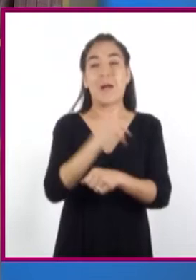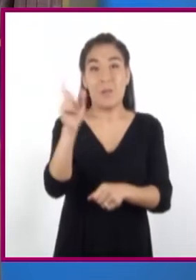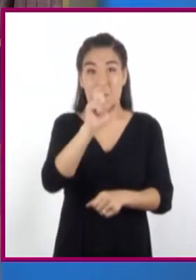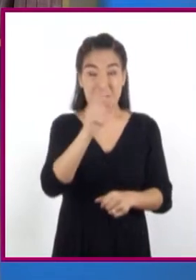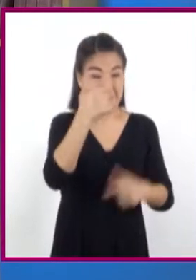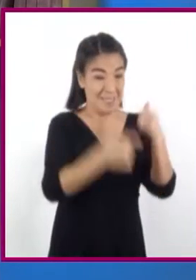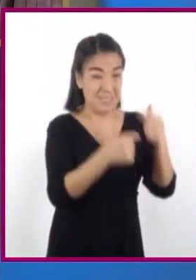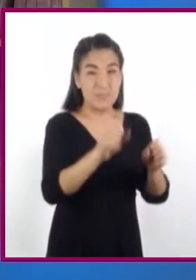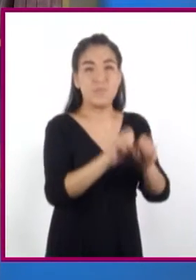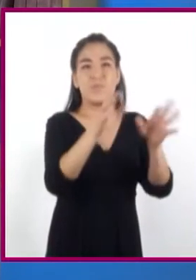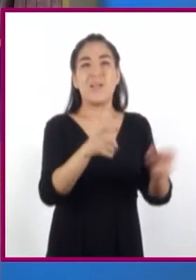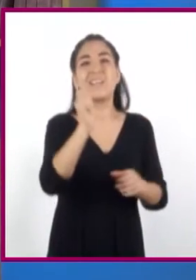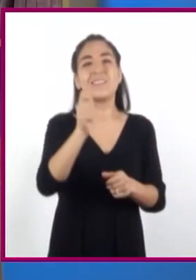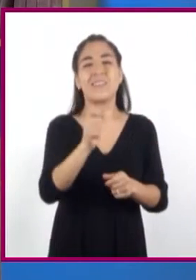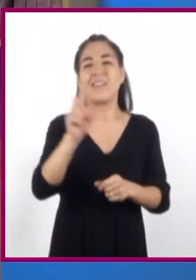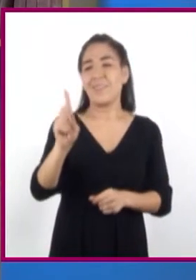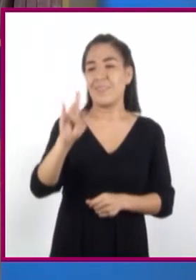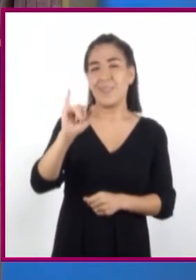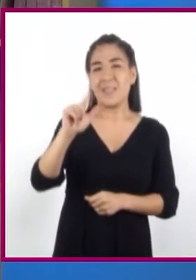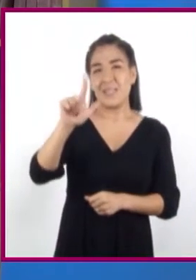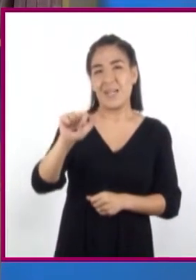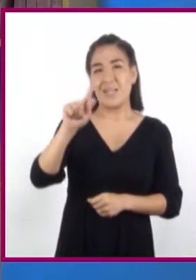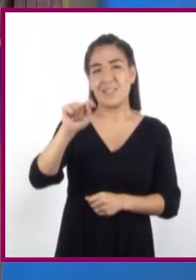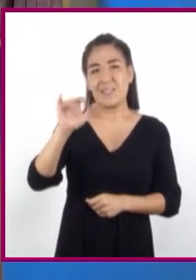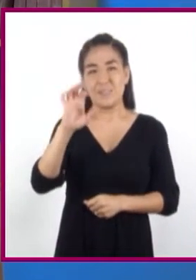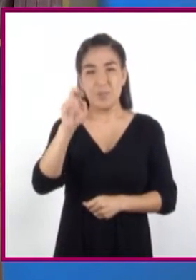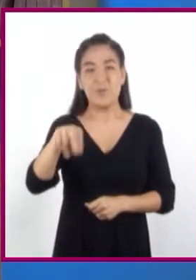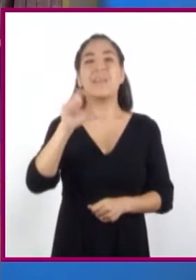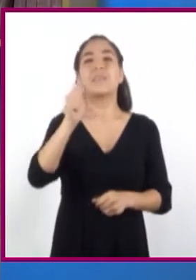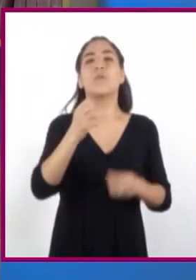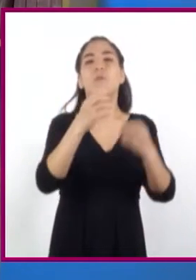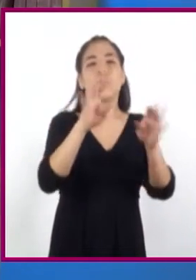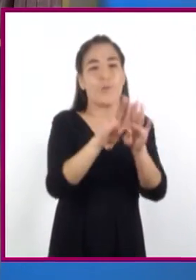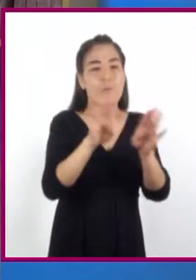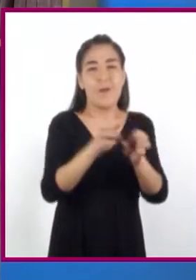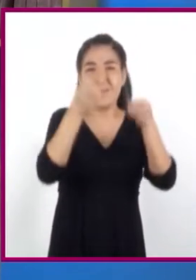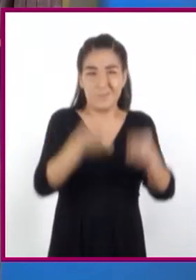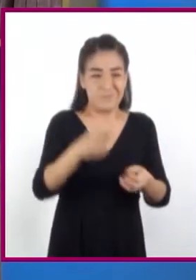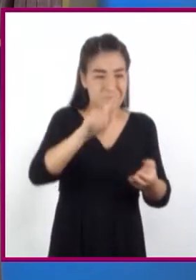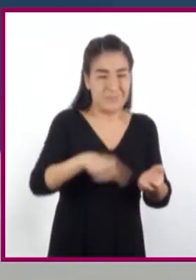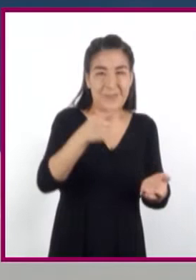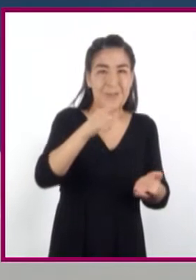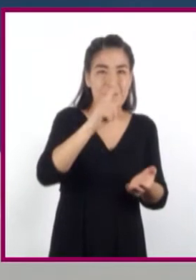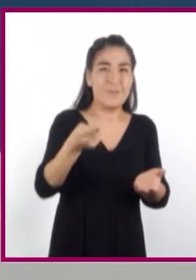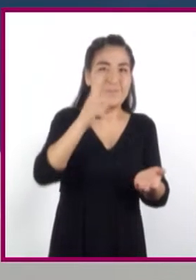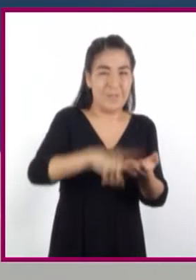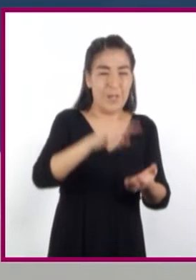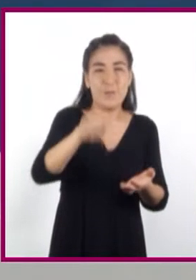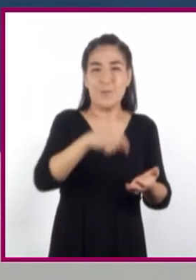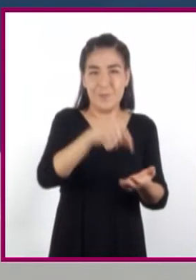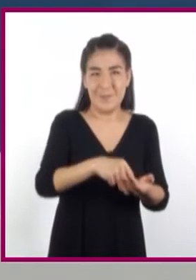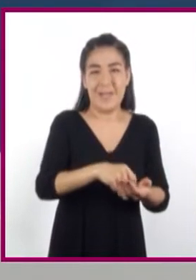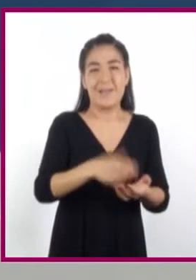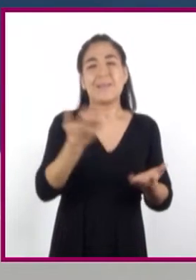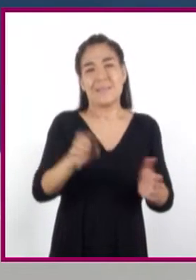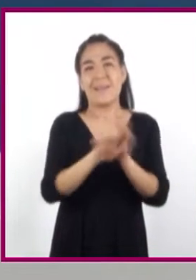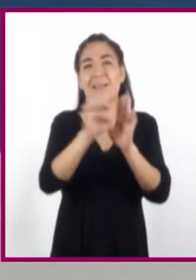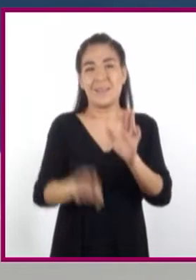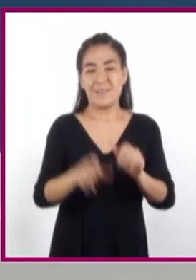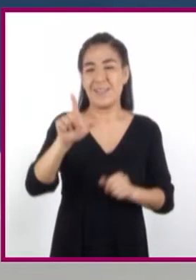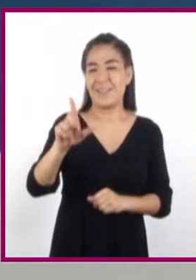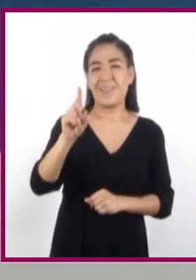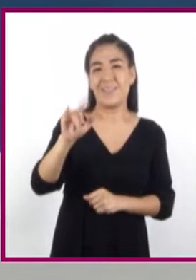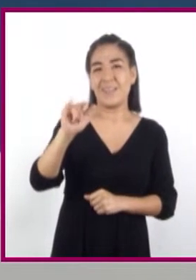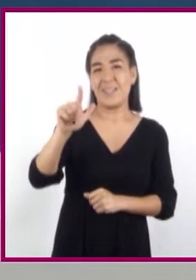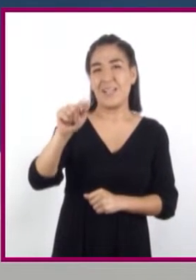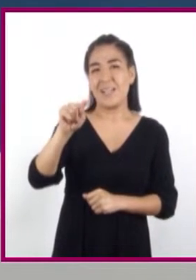calienta se dilata. Esto es, ocupa más espacio que el que ocupaba antes. Este fenómeno de dilatación